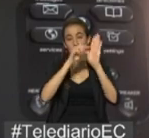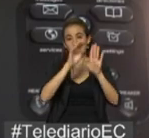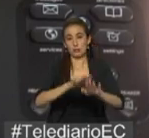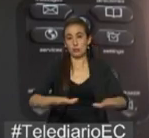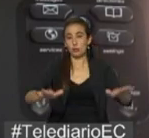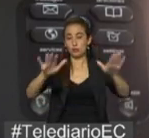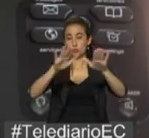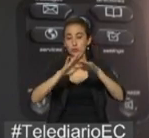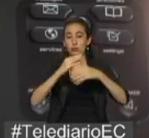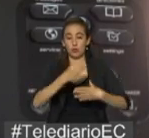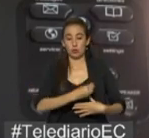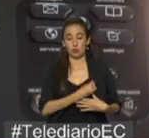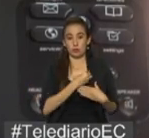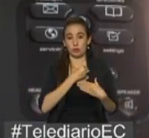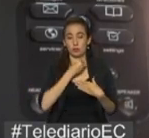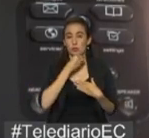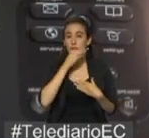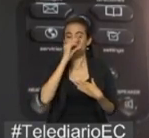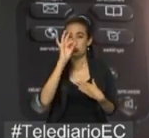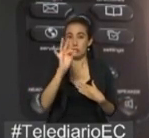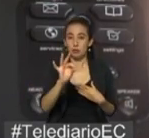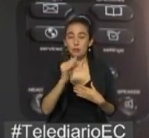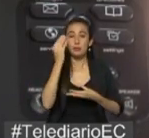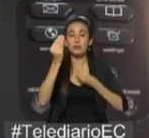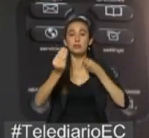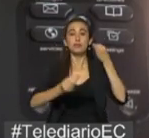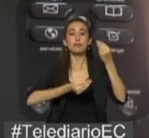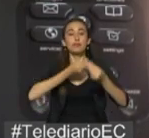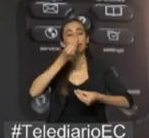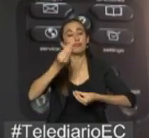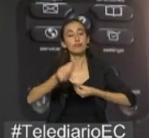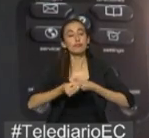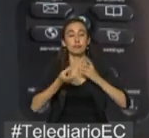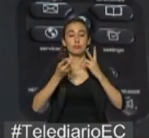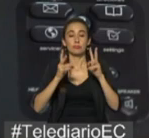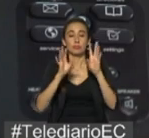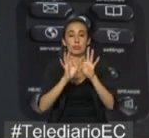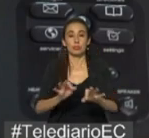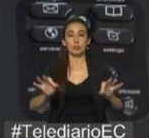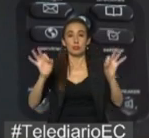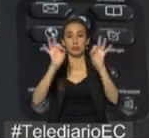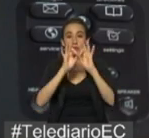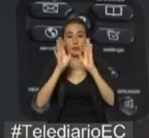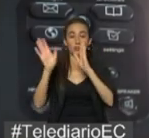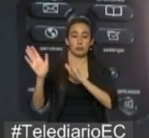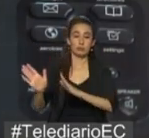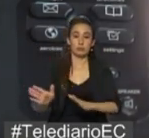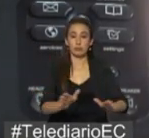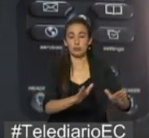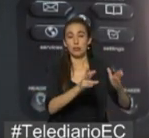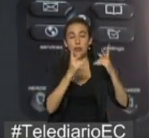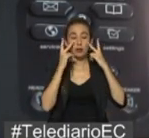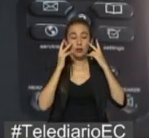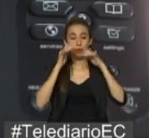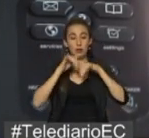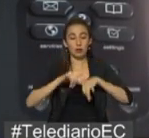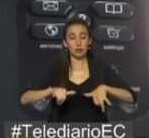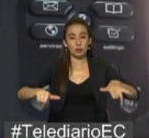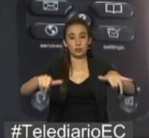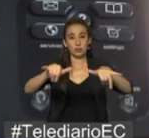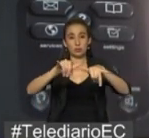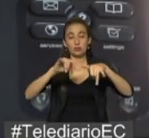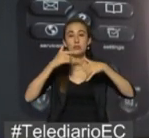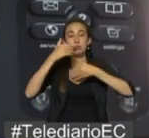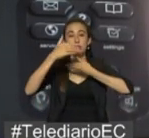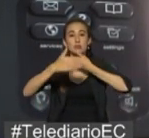el coronavirus. La disciplina cívica que debemos todos nosotros decidir, que debemos comprometernos a respetar,